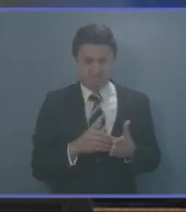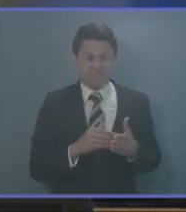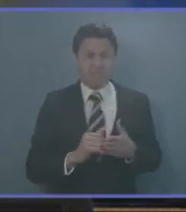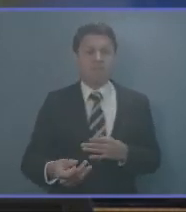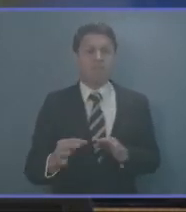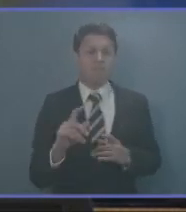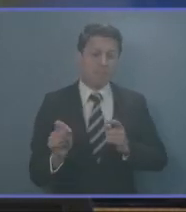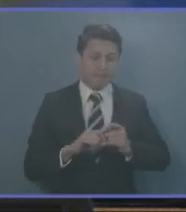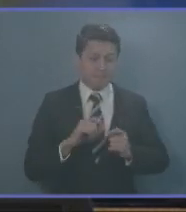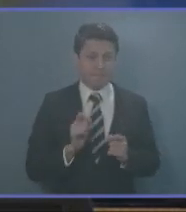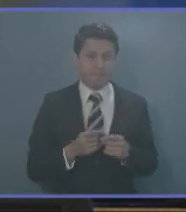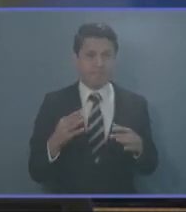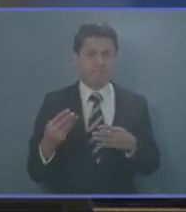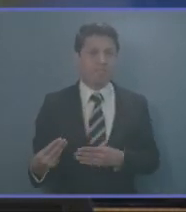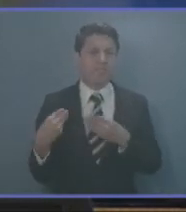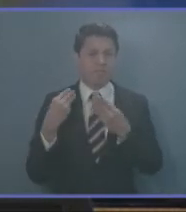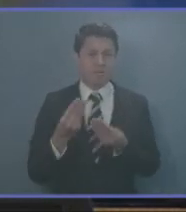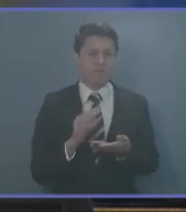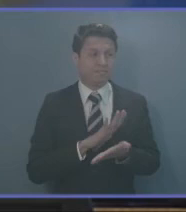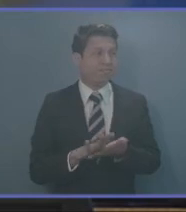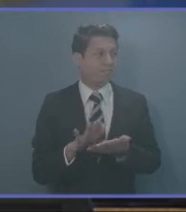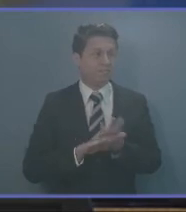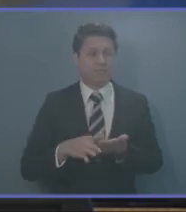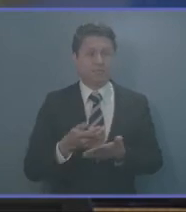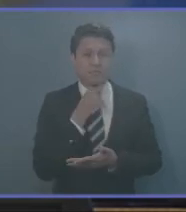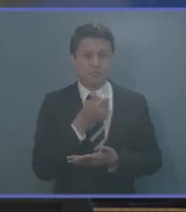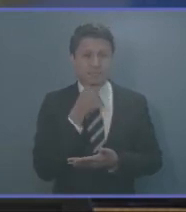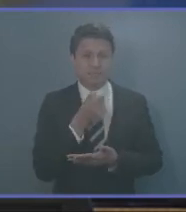respectiva, entregándole una copia de informe de